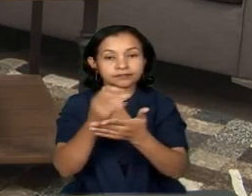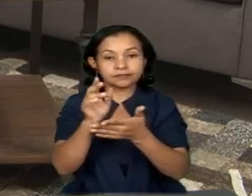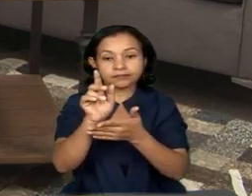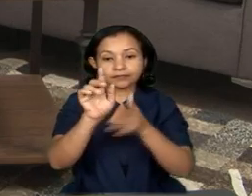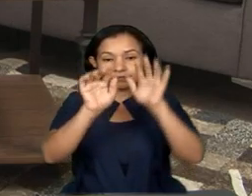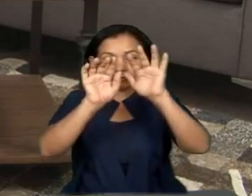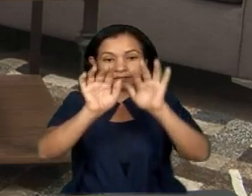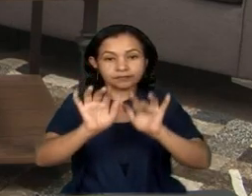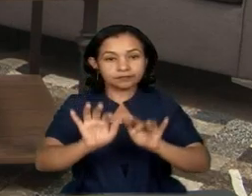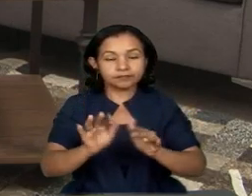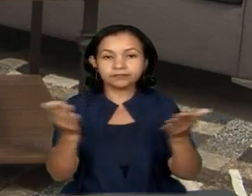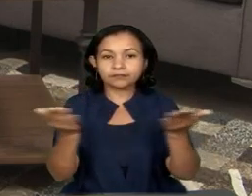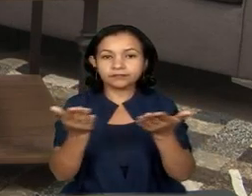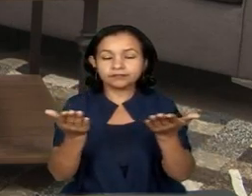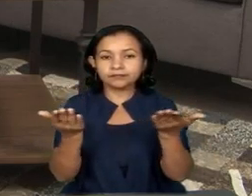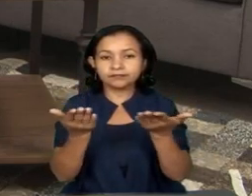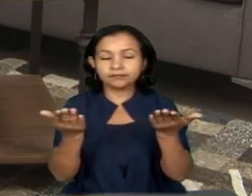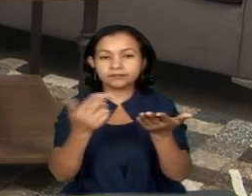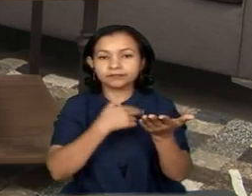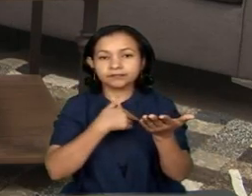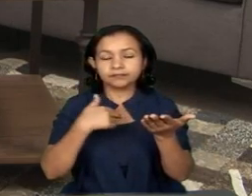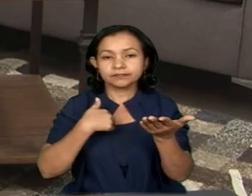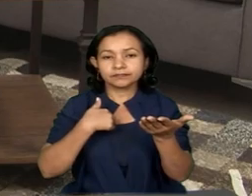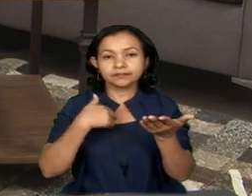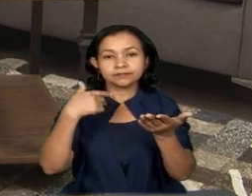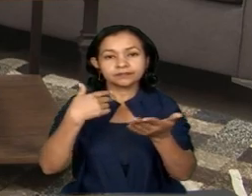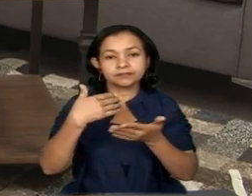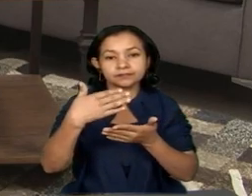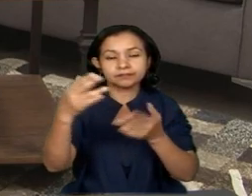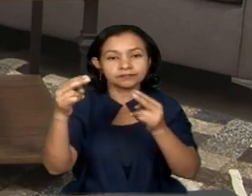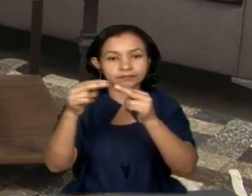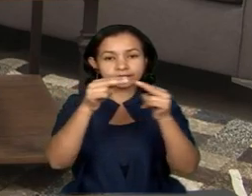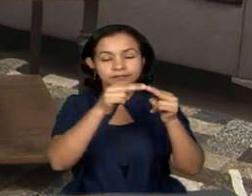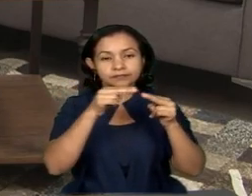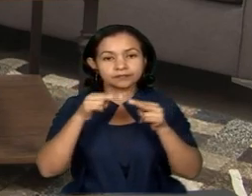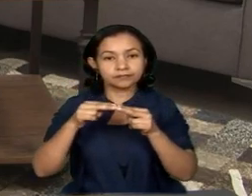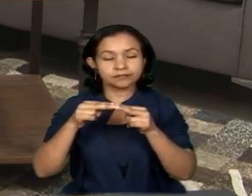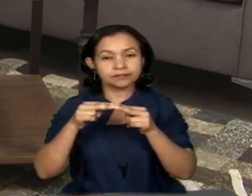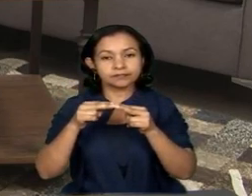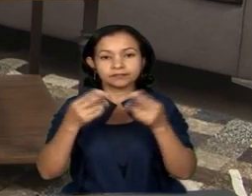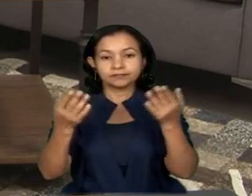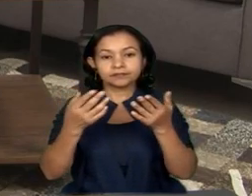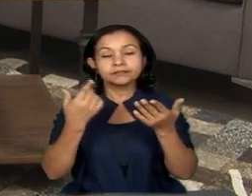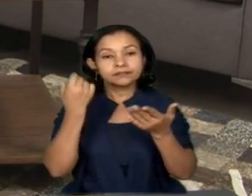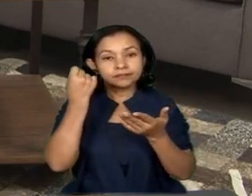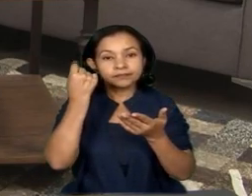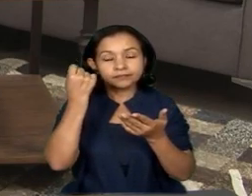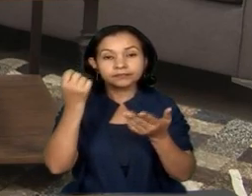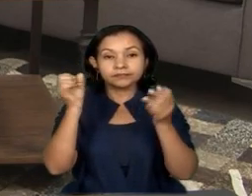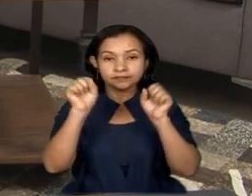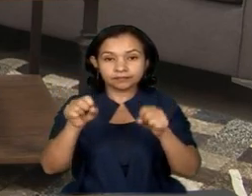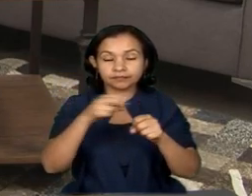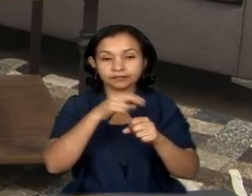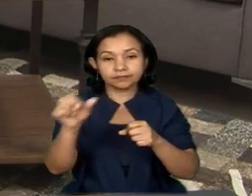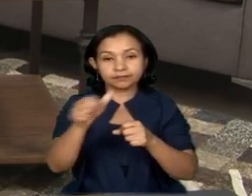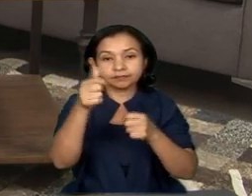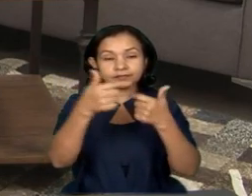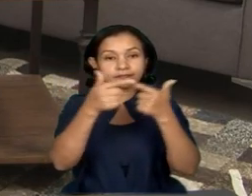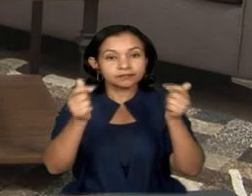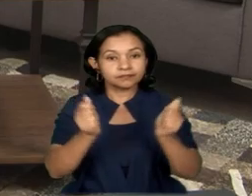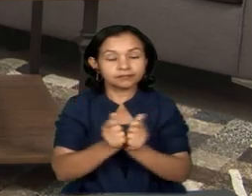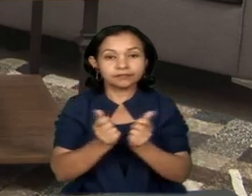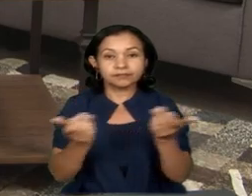realidad. ¿Cómo vamos dentro de ese proceso de sinergia y de ese proceso, pues, de entendimiento entre otros sectores?